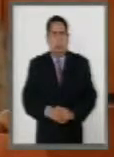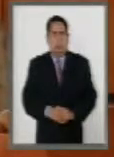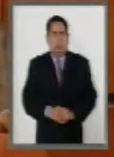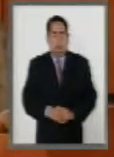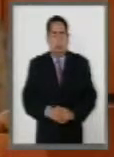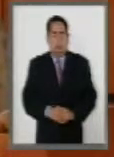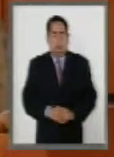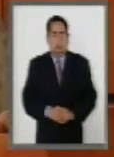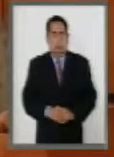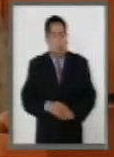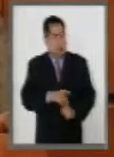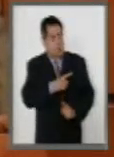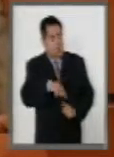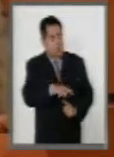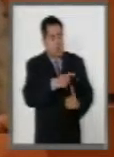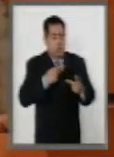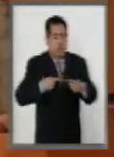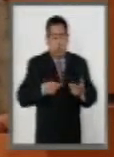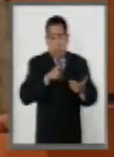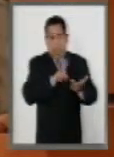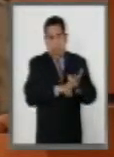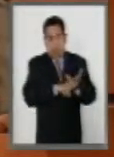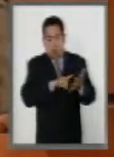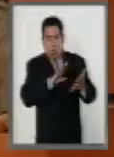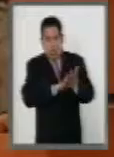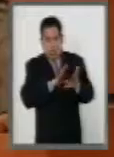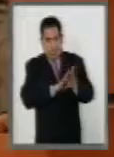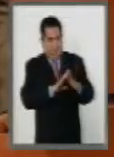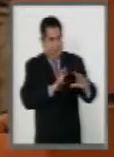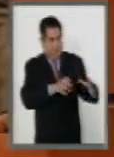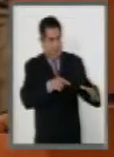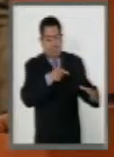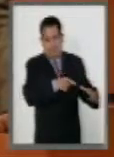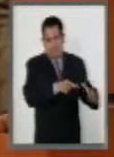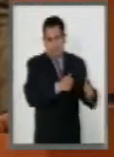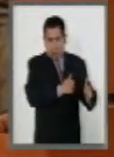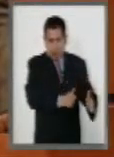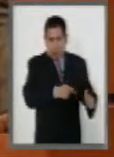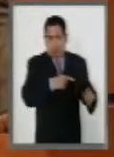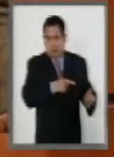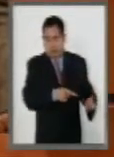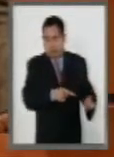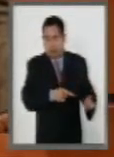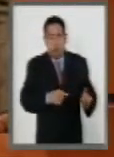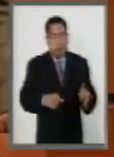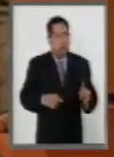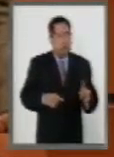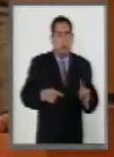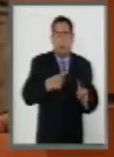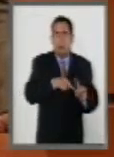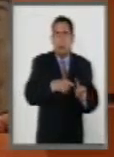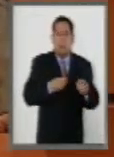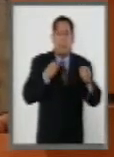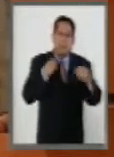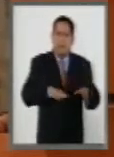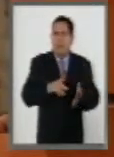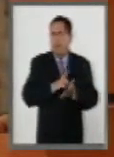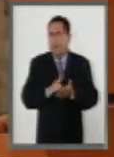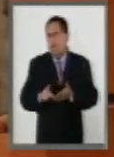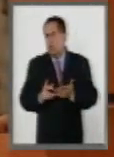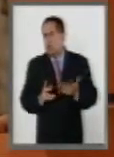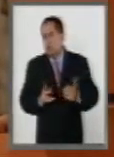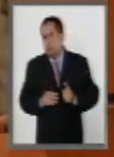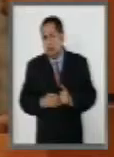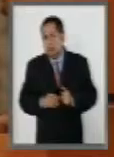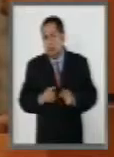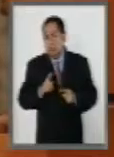están privados de su libertad, por ese hecho pierden algunos derechos,